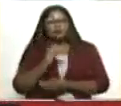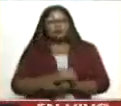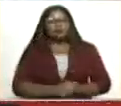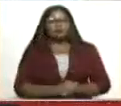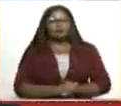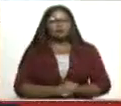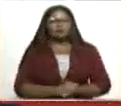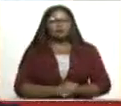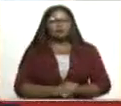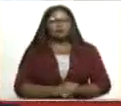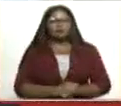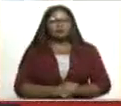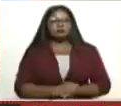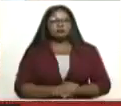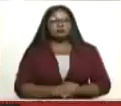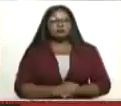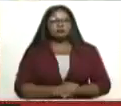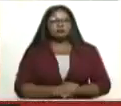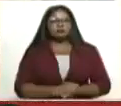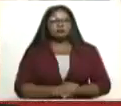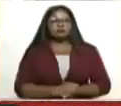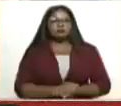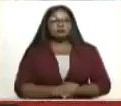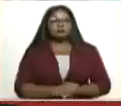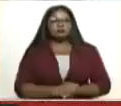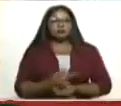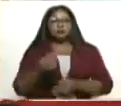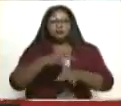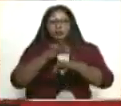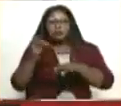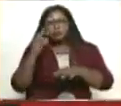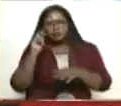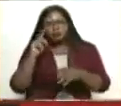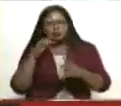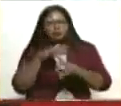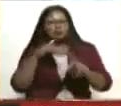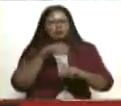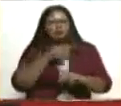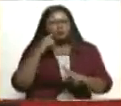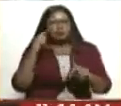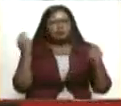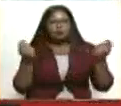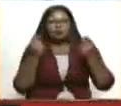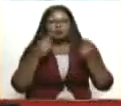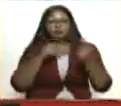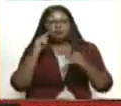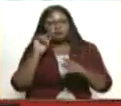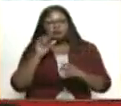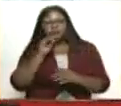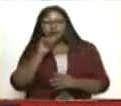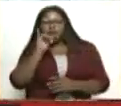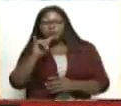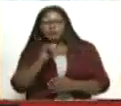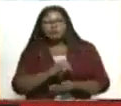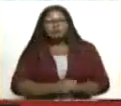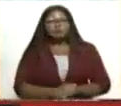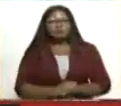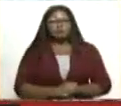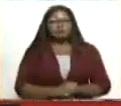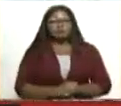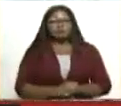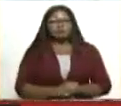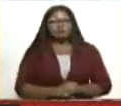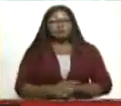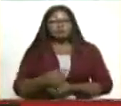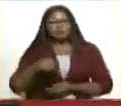que no nos dejemos enredar por las campañas de desinformación ni desalentar por